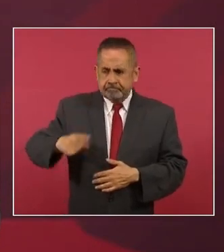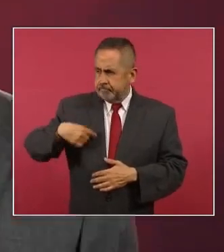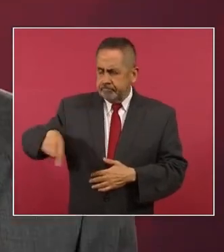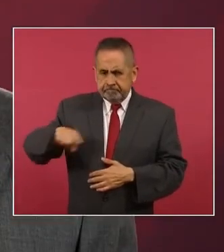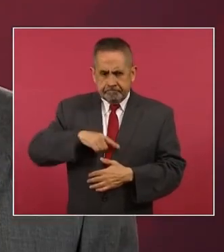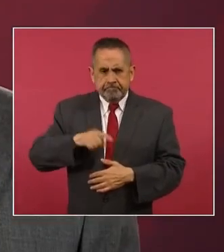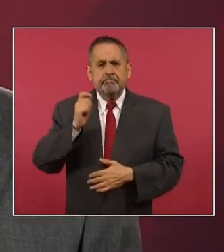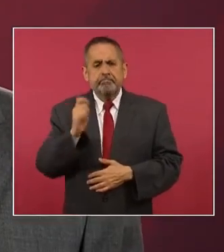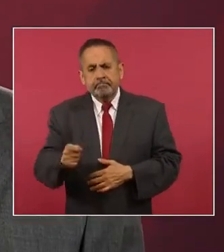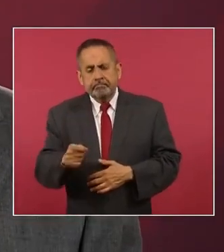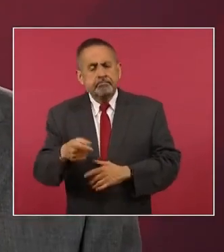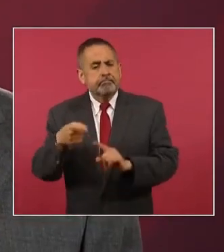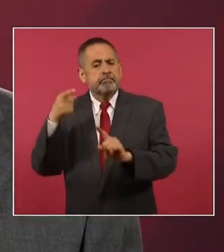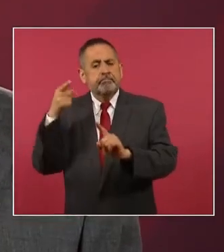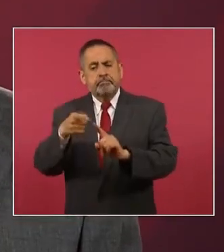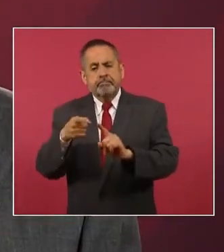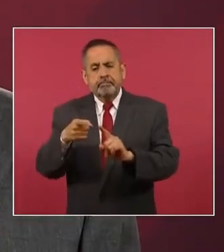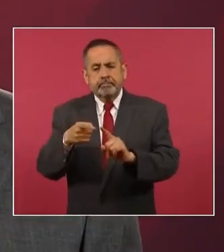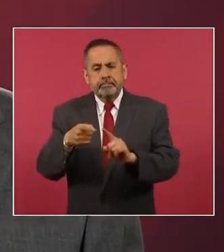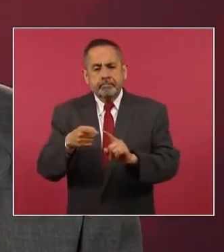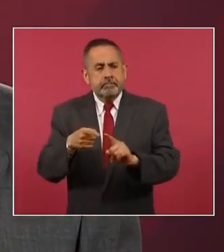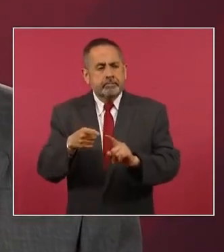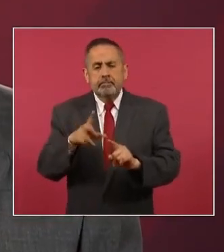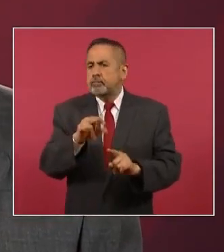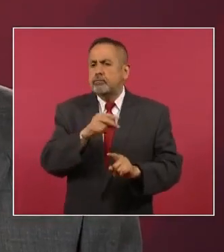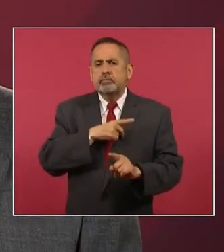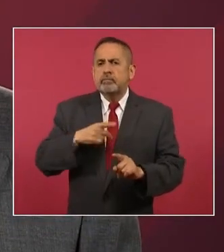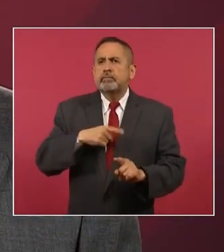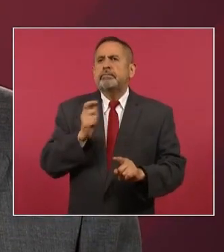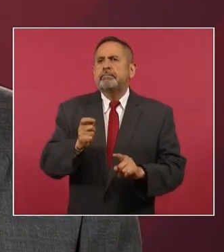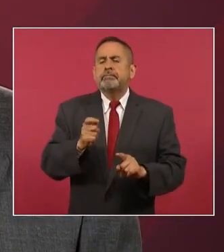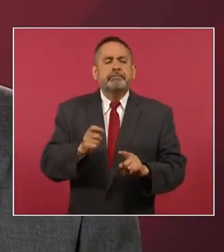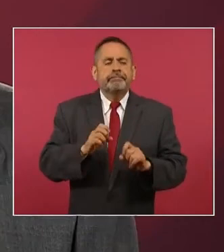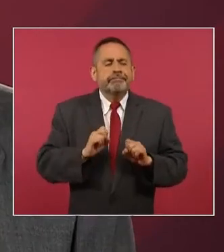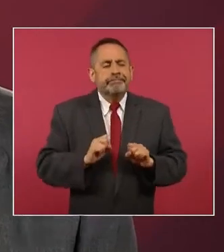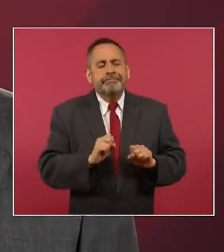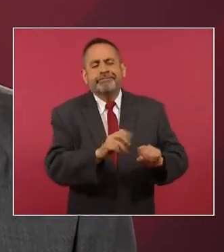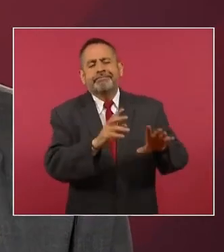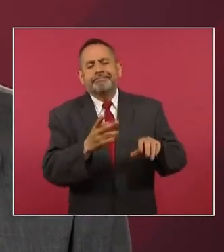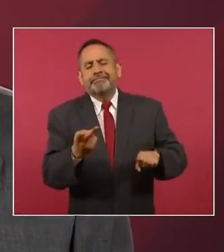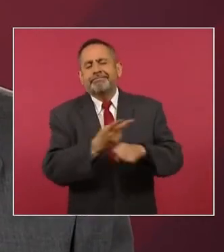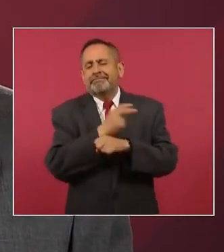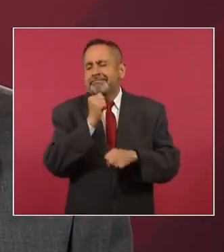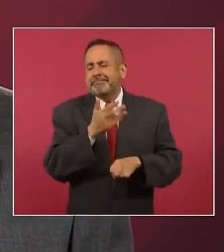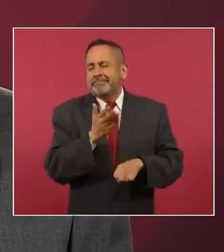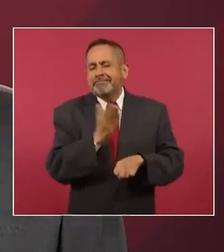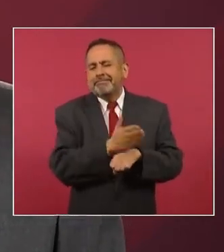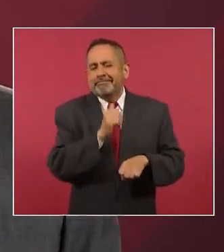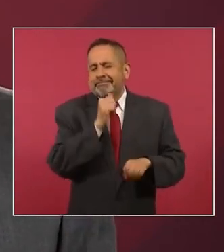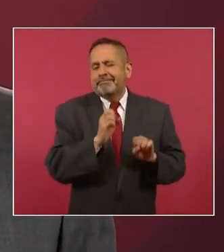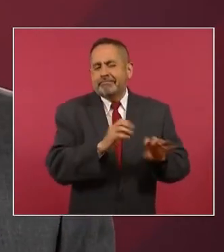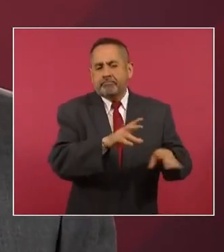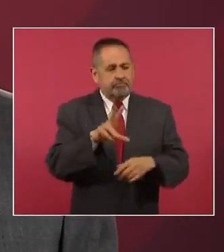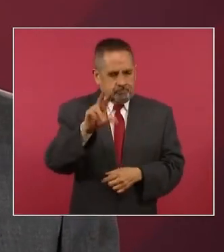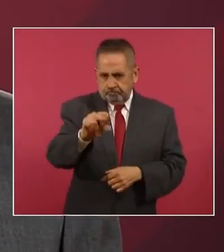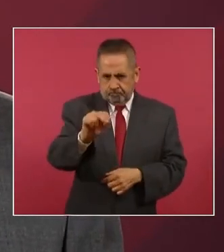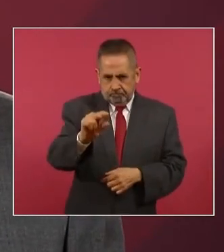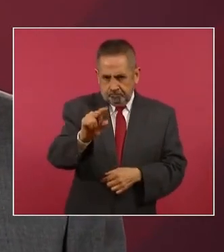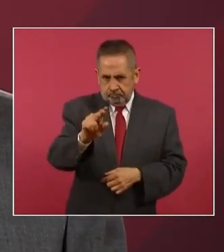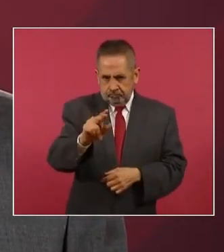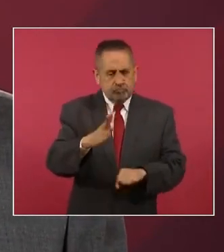se busca el que no haya impunidad, cero impunidad, que no somos